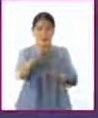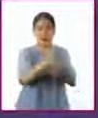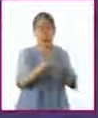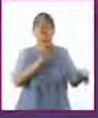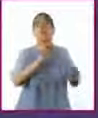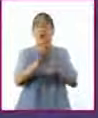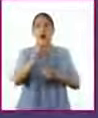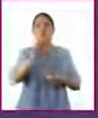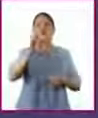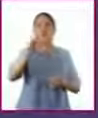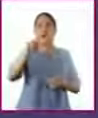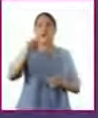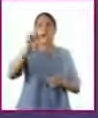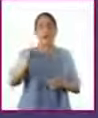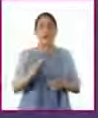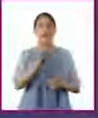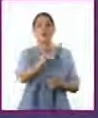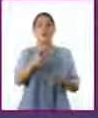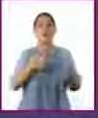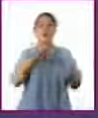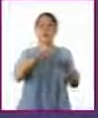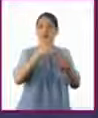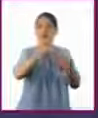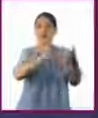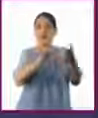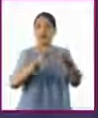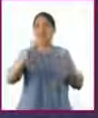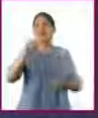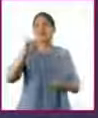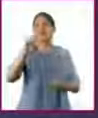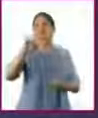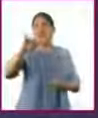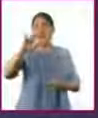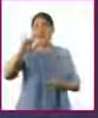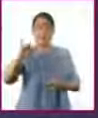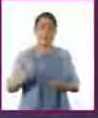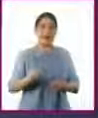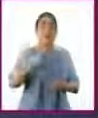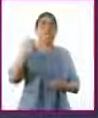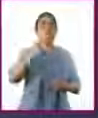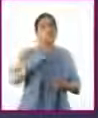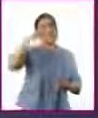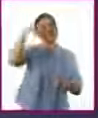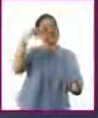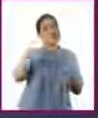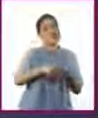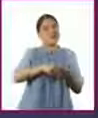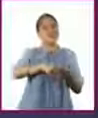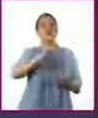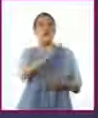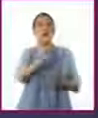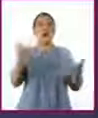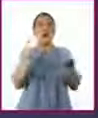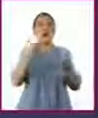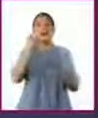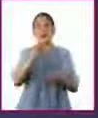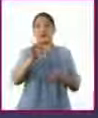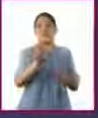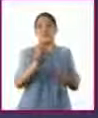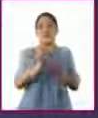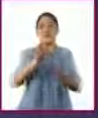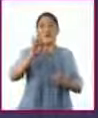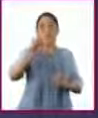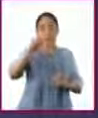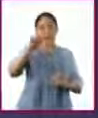de fuente entrarían las fuentes literarias? Yo digo que se pueden colocar en las fuentes primarias